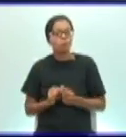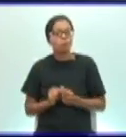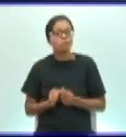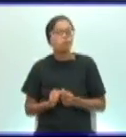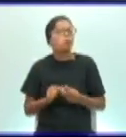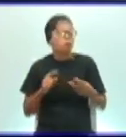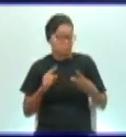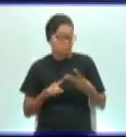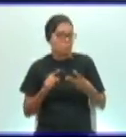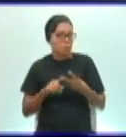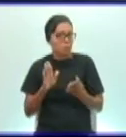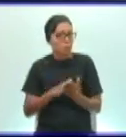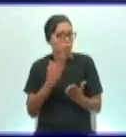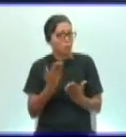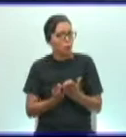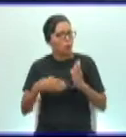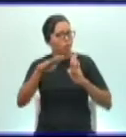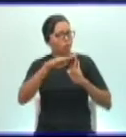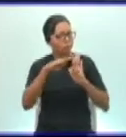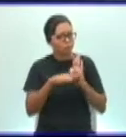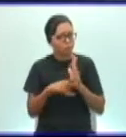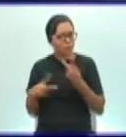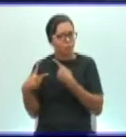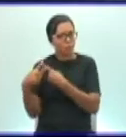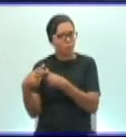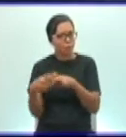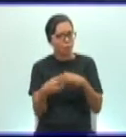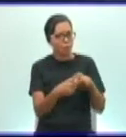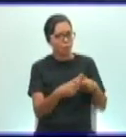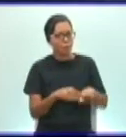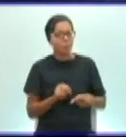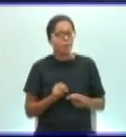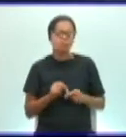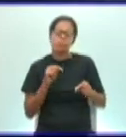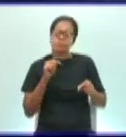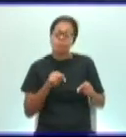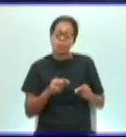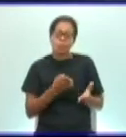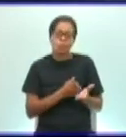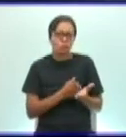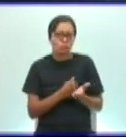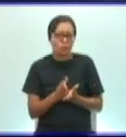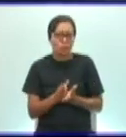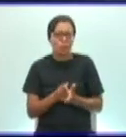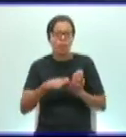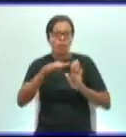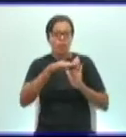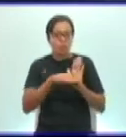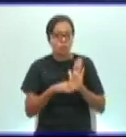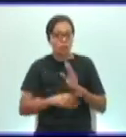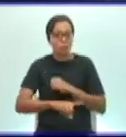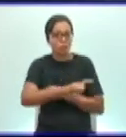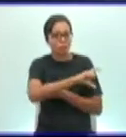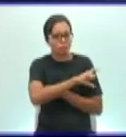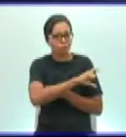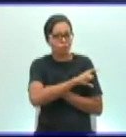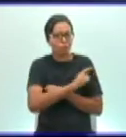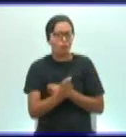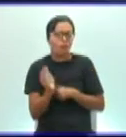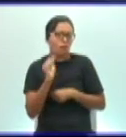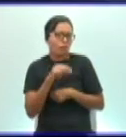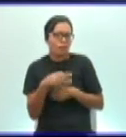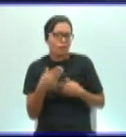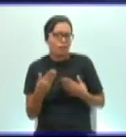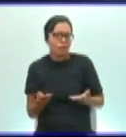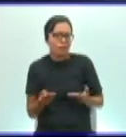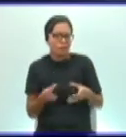para resolver los problemas, una continuidad del programa del Moncada, pero se plantea quiénes pueden integrar el movimiento, qué objetivos persigue este